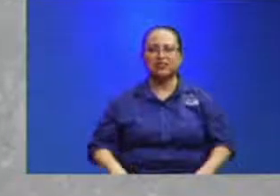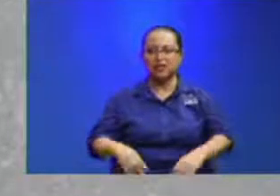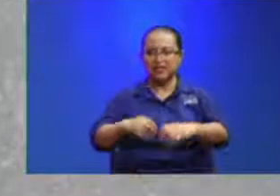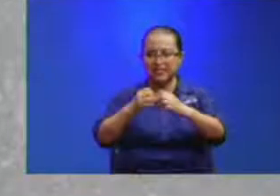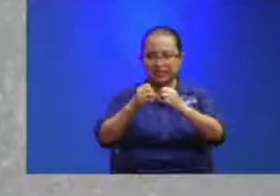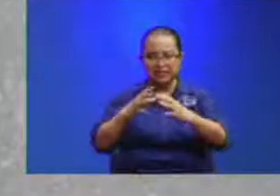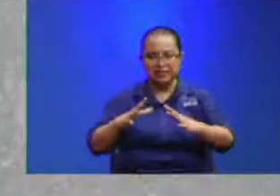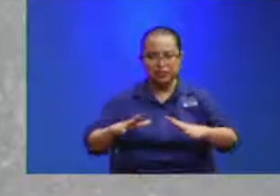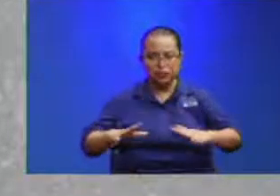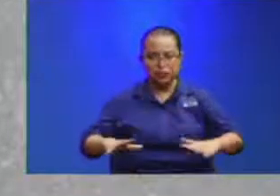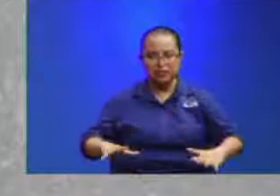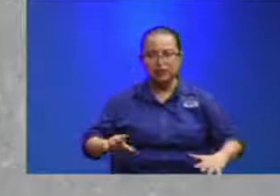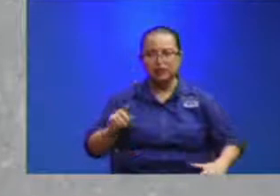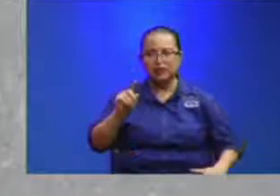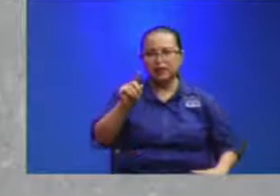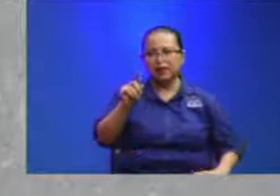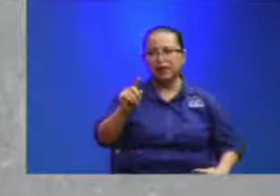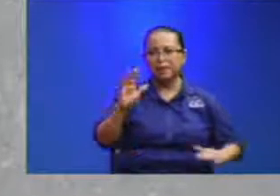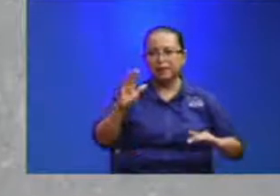de vuestra presencia